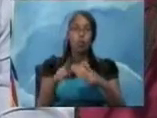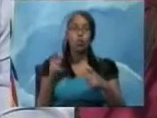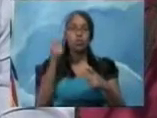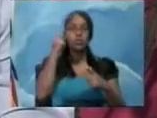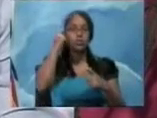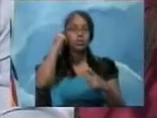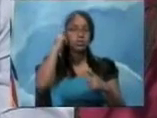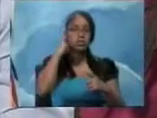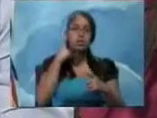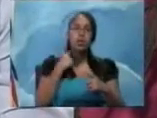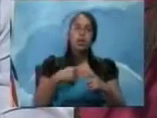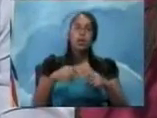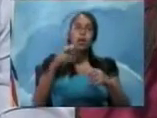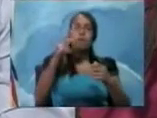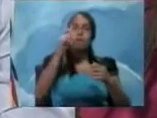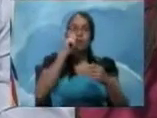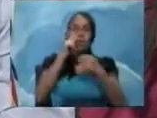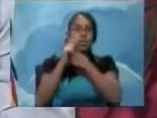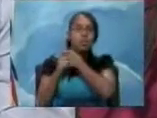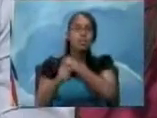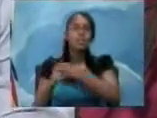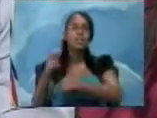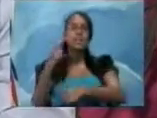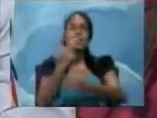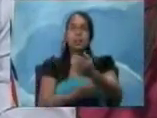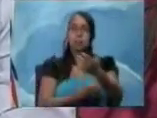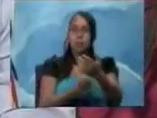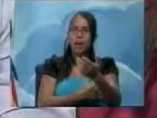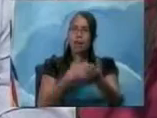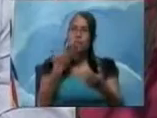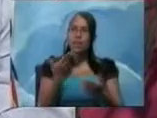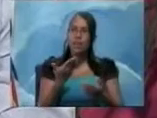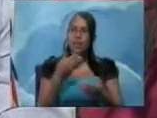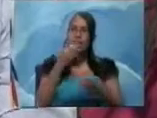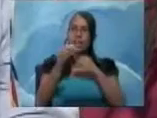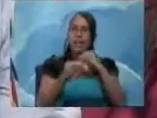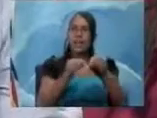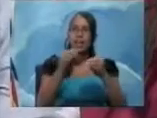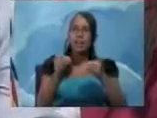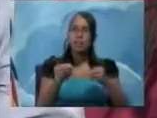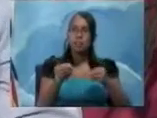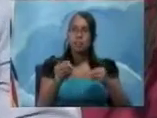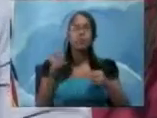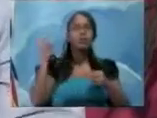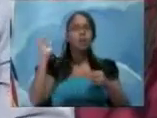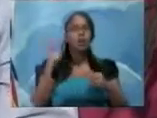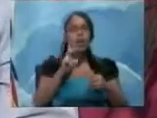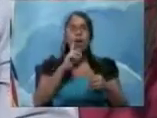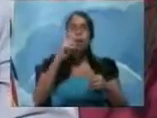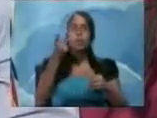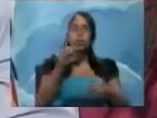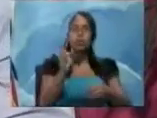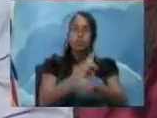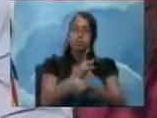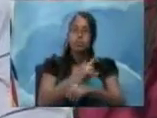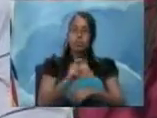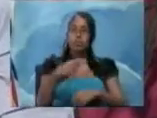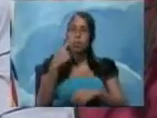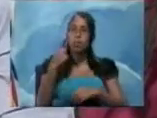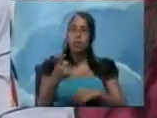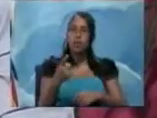Apóstoles varones hermanos Qué haremos vino la pregunta de inmediato después del